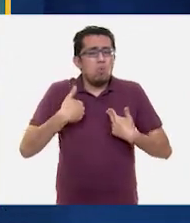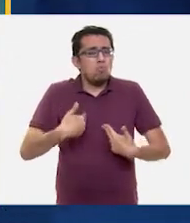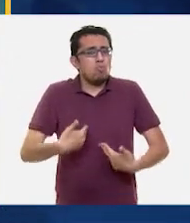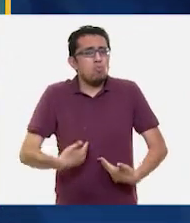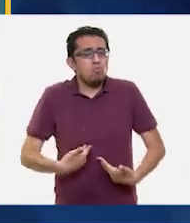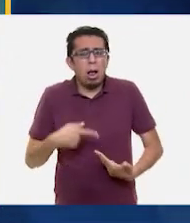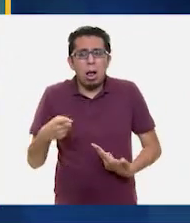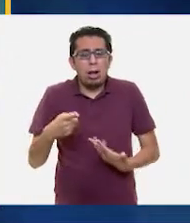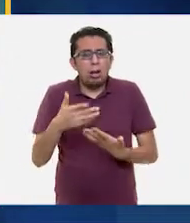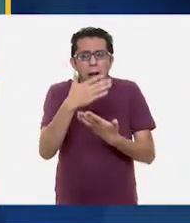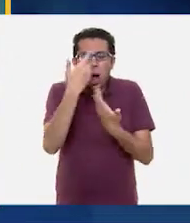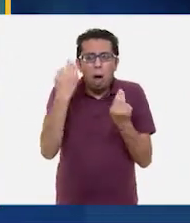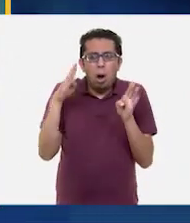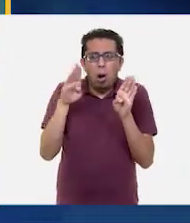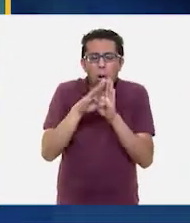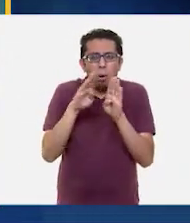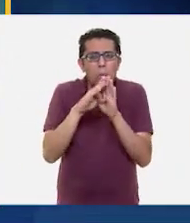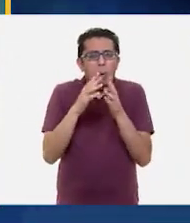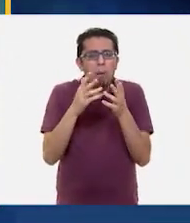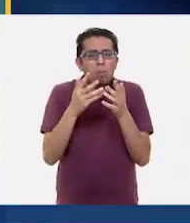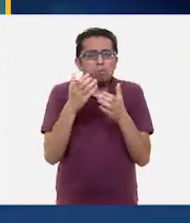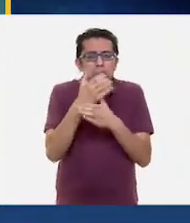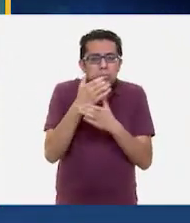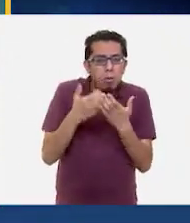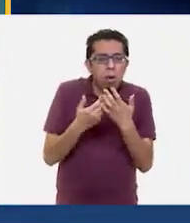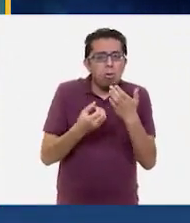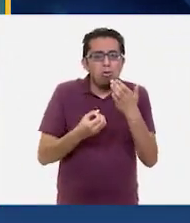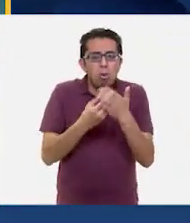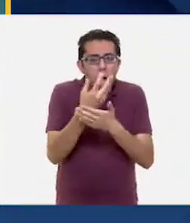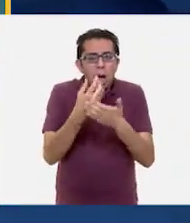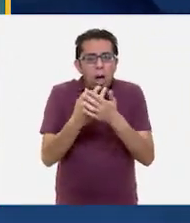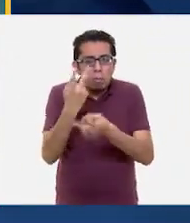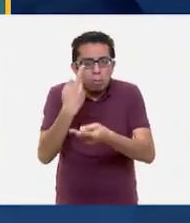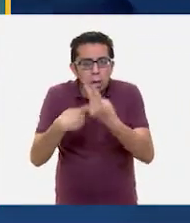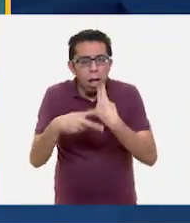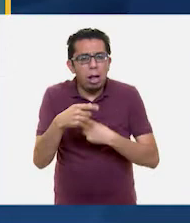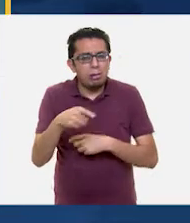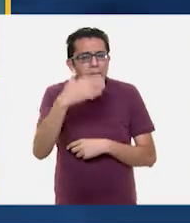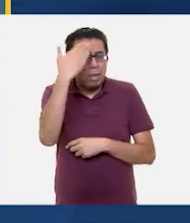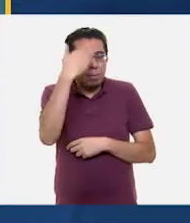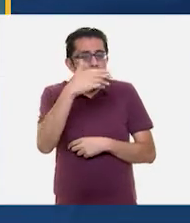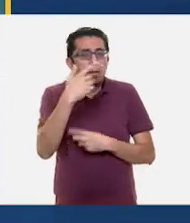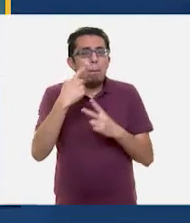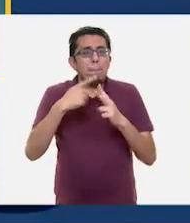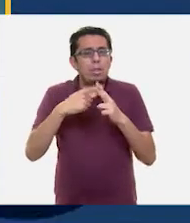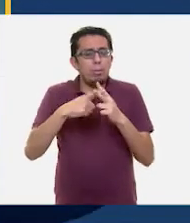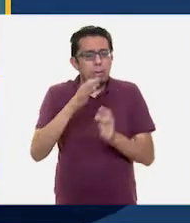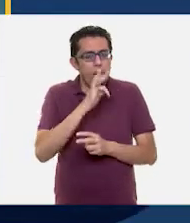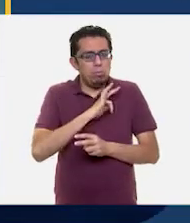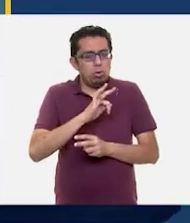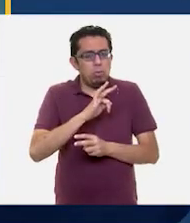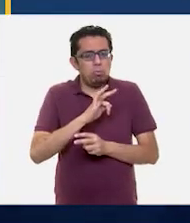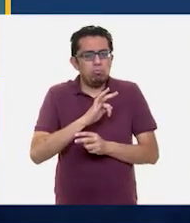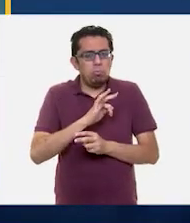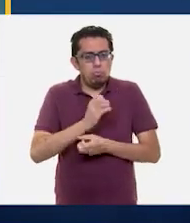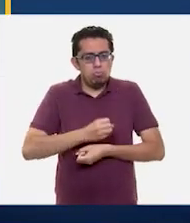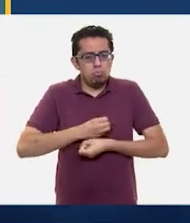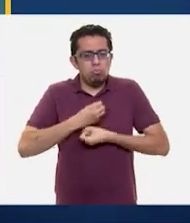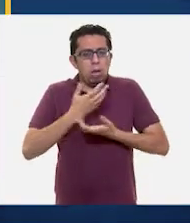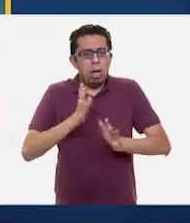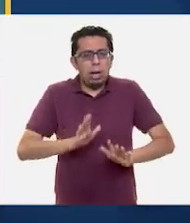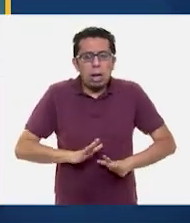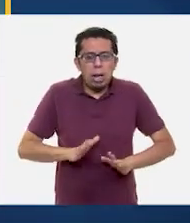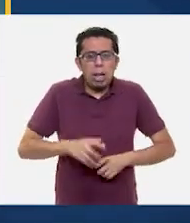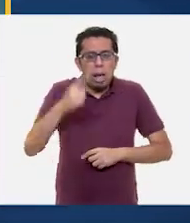tanta sabiduría en su creación. ¿Sabías que las matemáticas nos permiten expresar algunas de las características que se observan